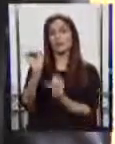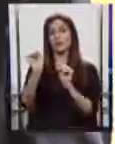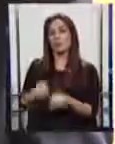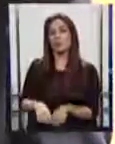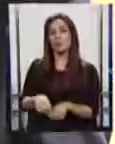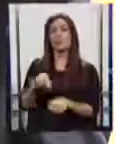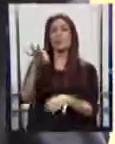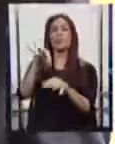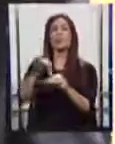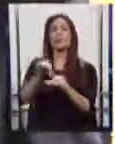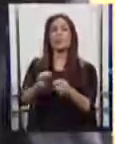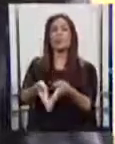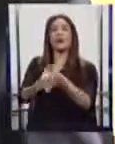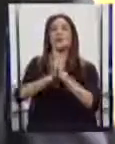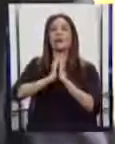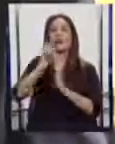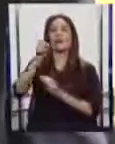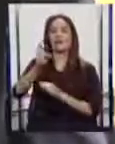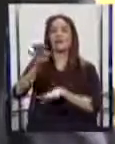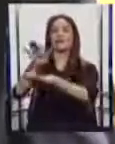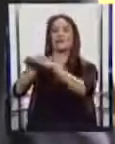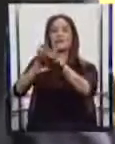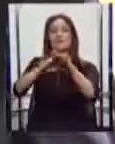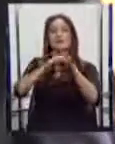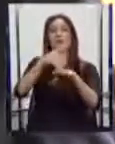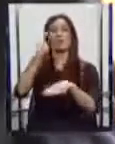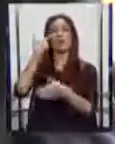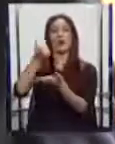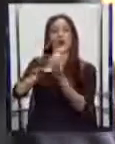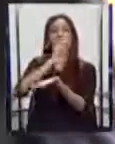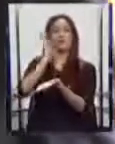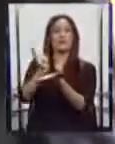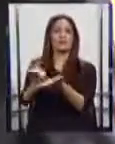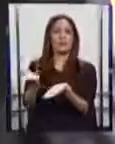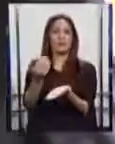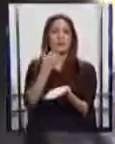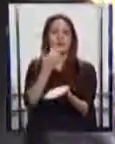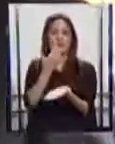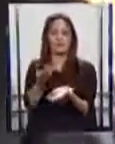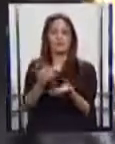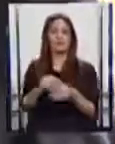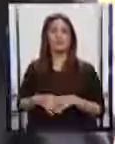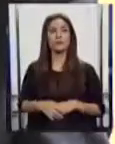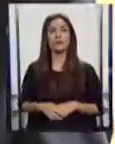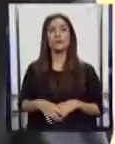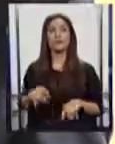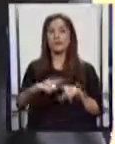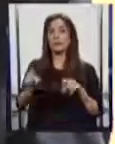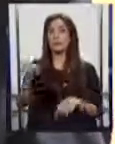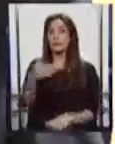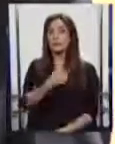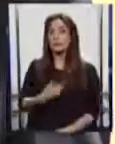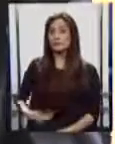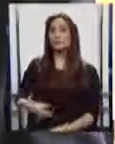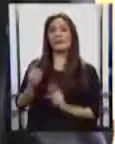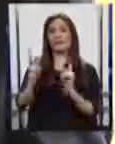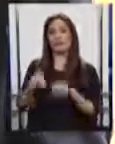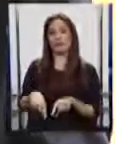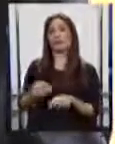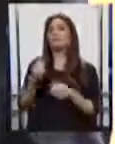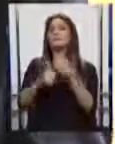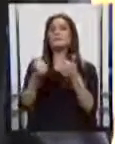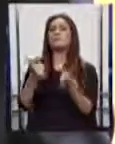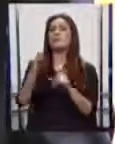Nacional Electoral pidiendo que se convoque a una asamblea constituyente. Además, en ese decreto el presidente de la República tiene que establecer cuál